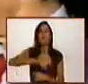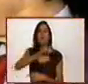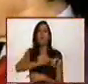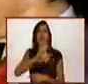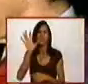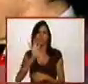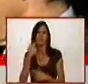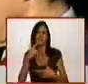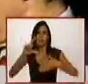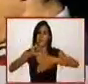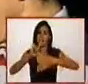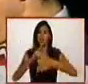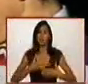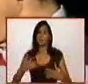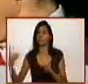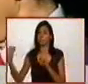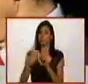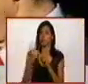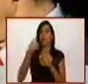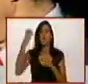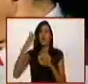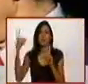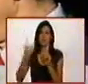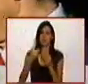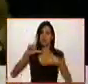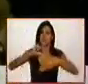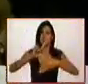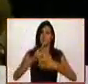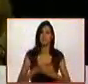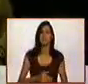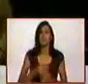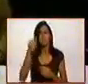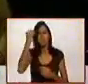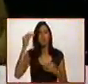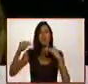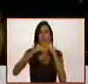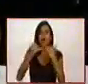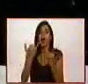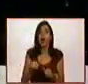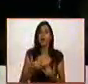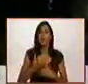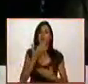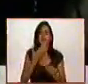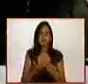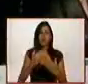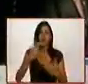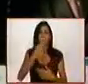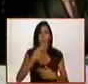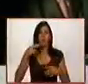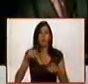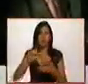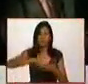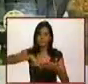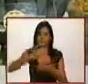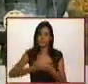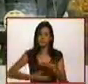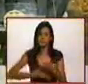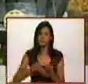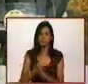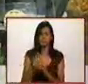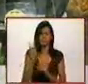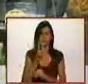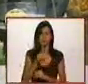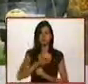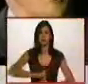latinoamericanos, que busca vivir en un mundo pluripolar, pero pensando en la igualdad. En este sentido, agradeció los compromisos adquiridos entre Venezuela y Portugal, que